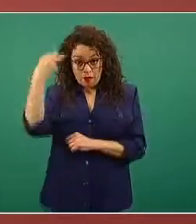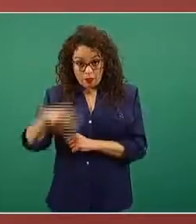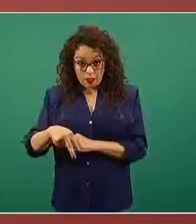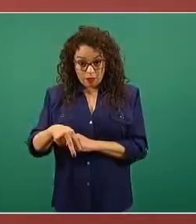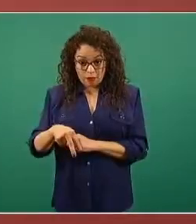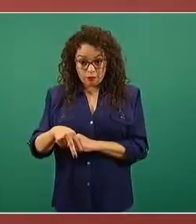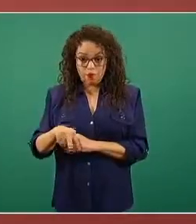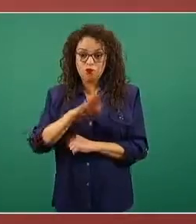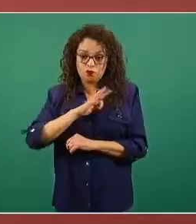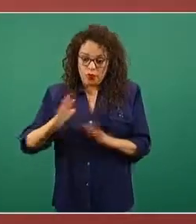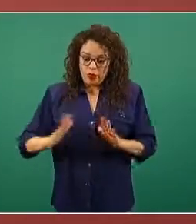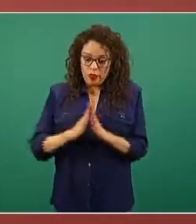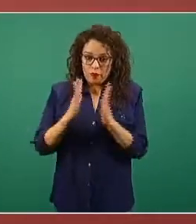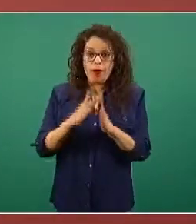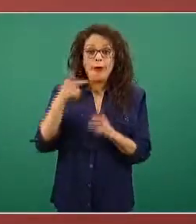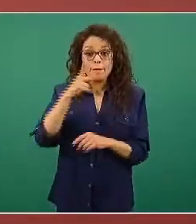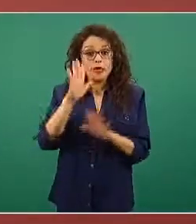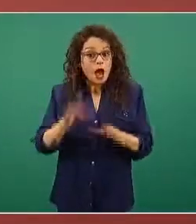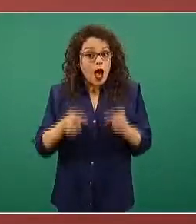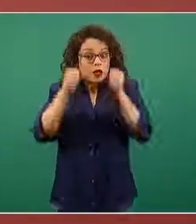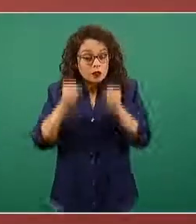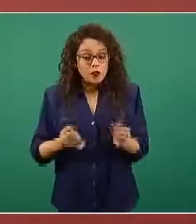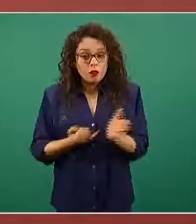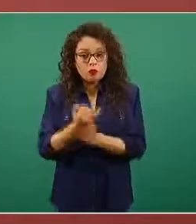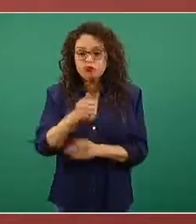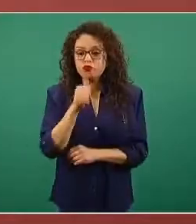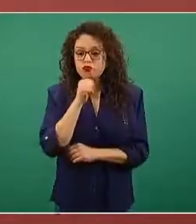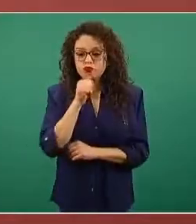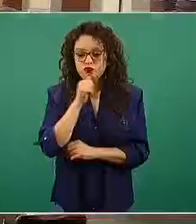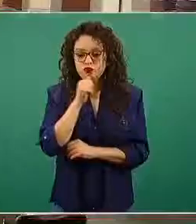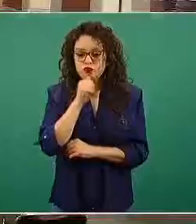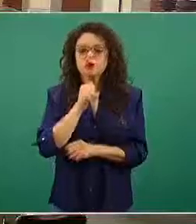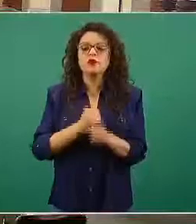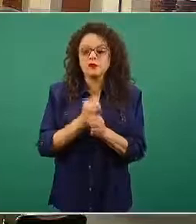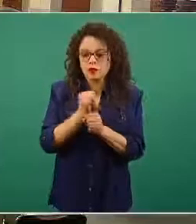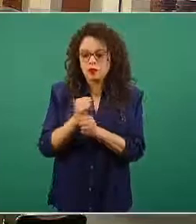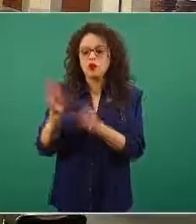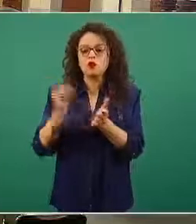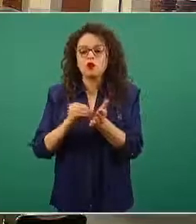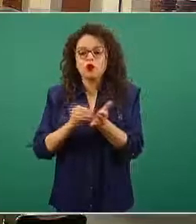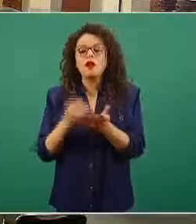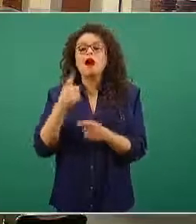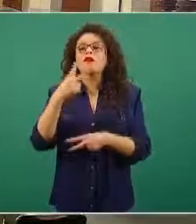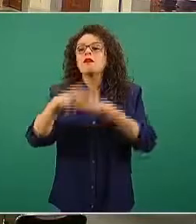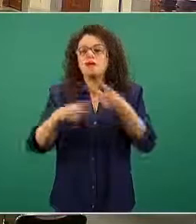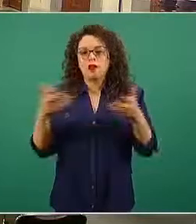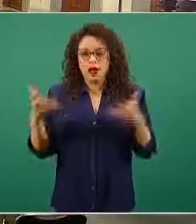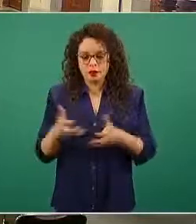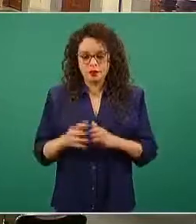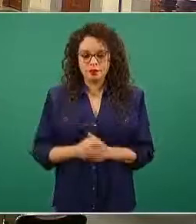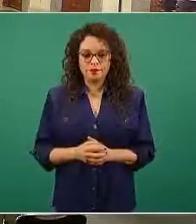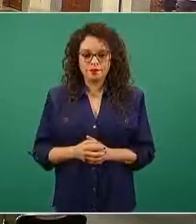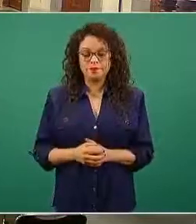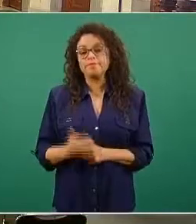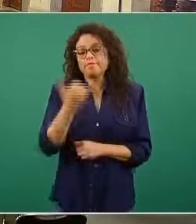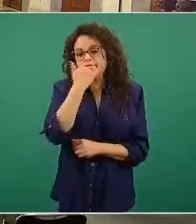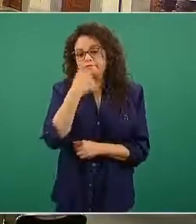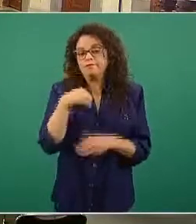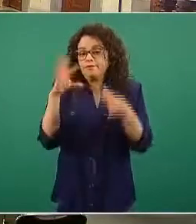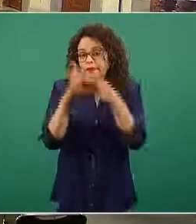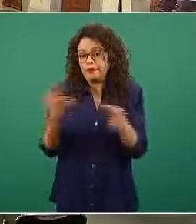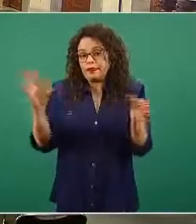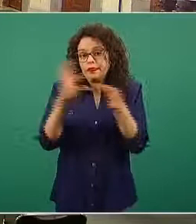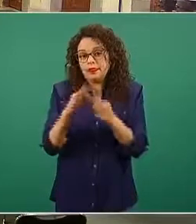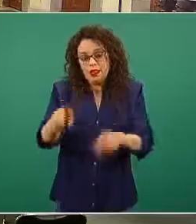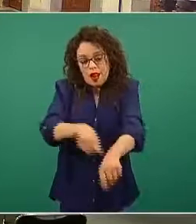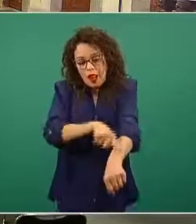no es una decisión aún cerrada, estamos explorando lo más conveniente. Espero que con esta explicación, disculpen que fue un poco amplia, pero todo